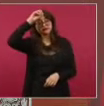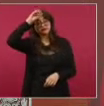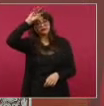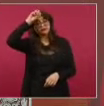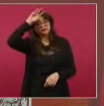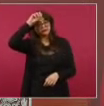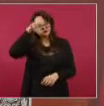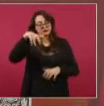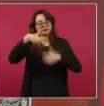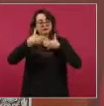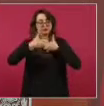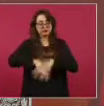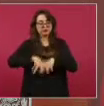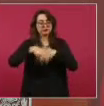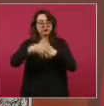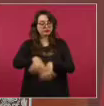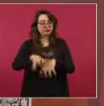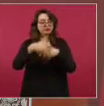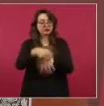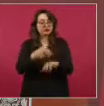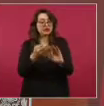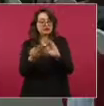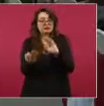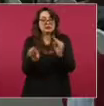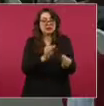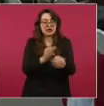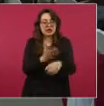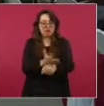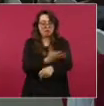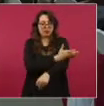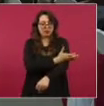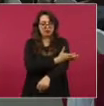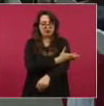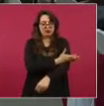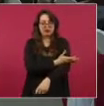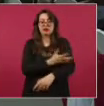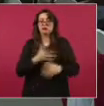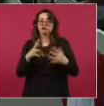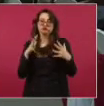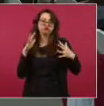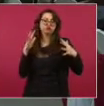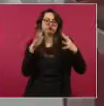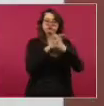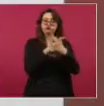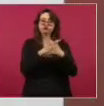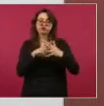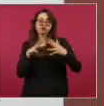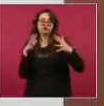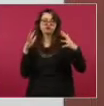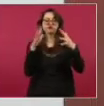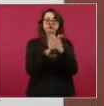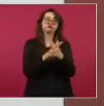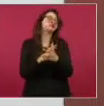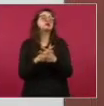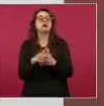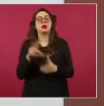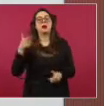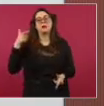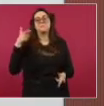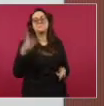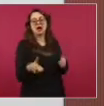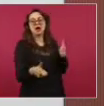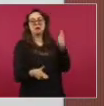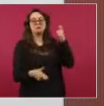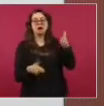la compañía, se desata la violencia. Cosío Villegas consigna que viene el primer disparo, los